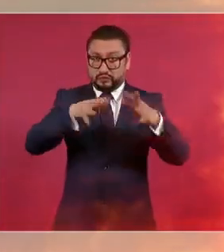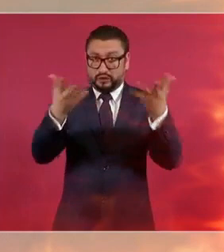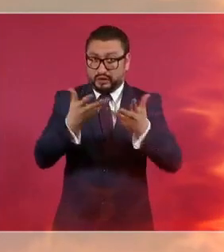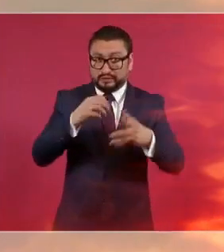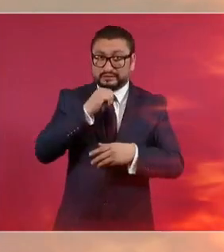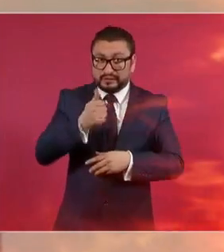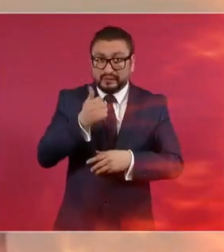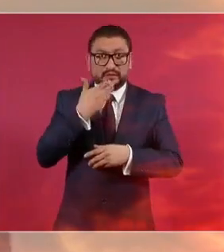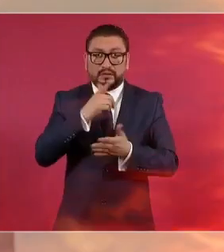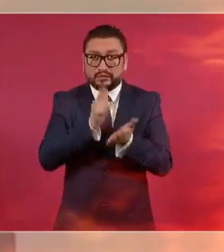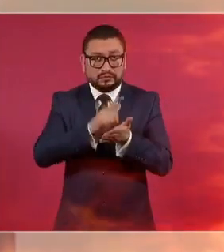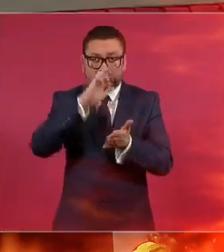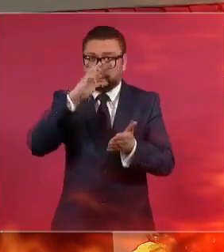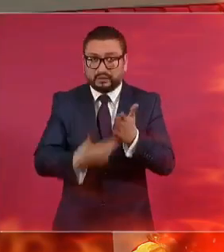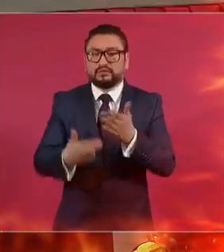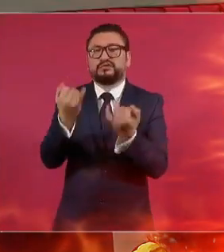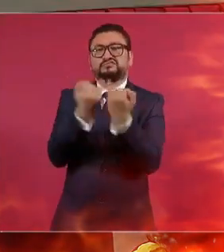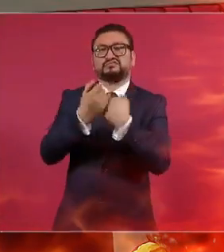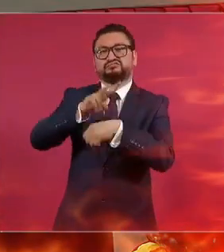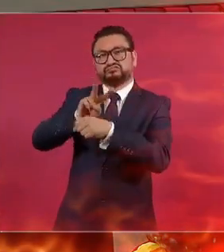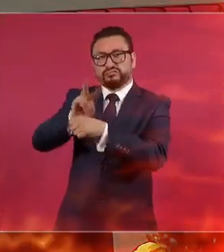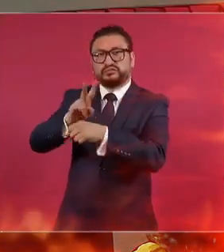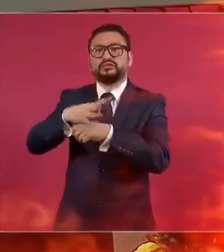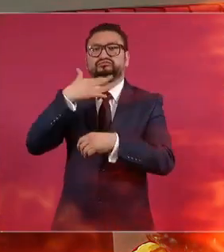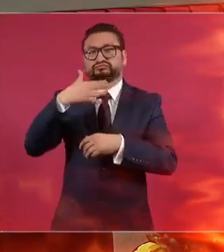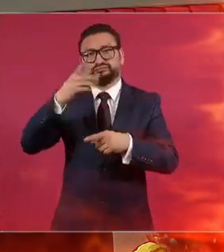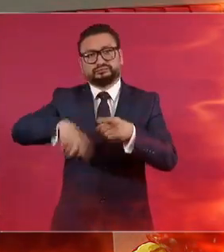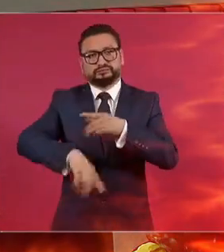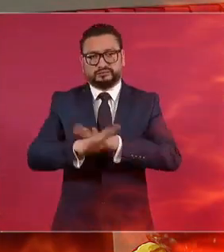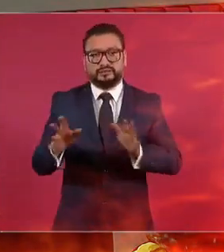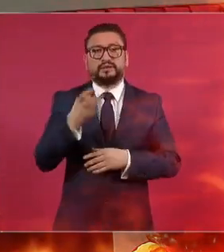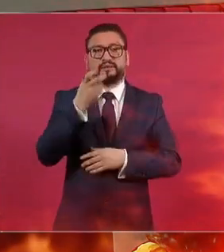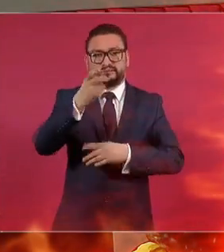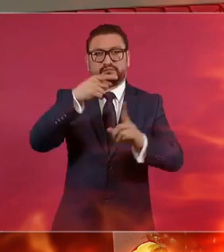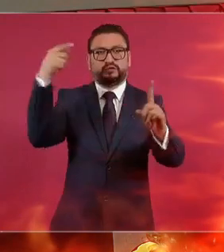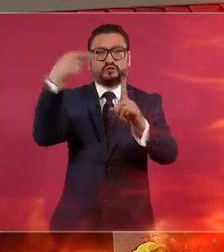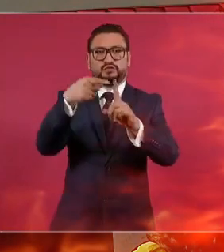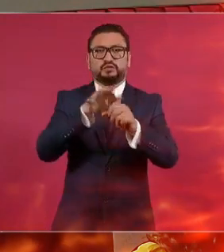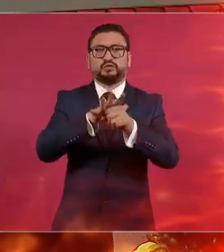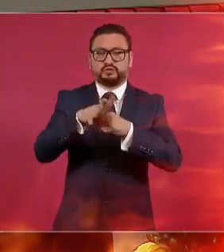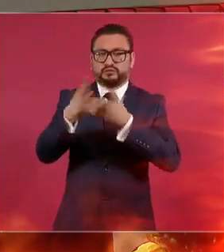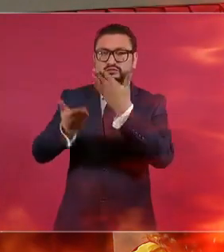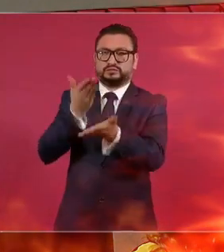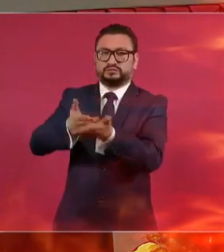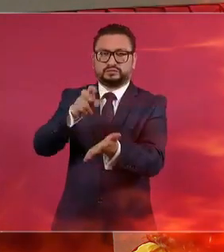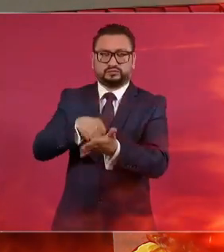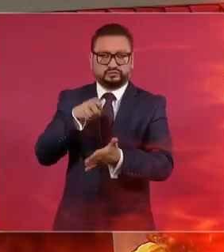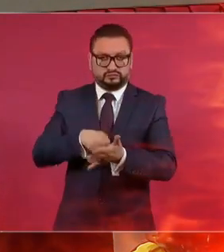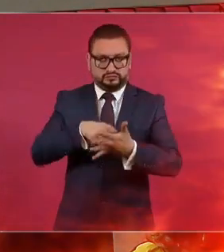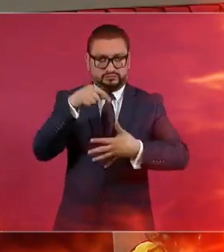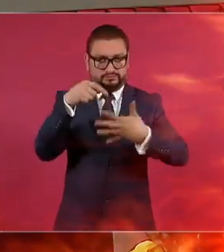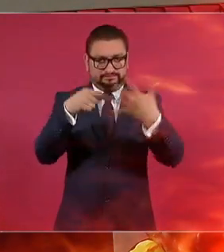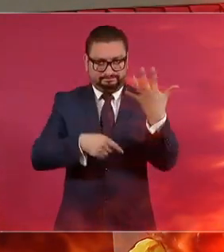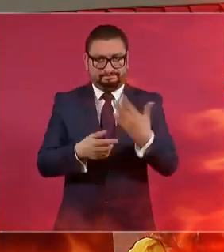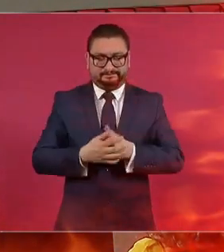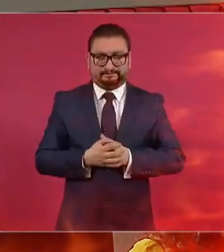democracia del papelito en la urna. Los senadores también son tus representantes, ¿no? Pero ellos dicen que eso no es